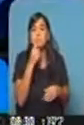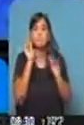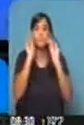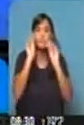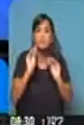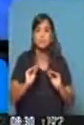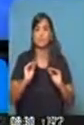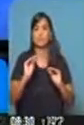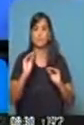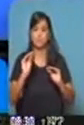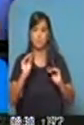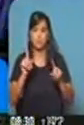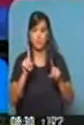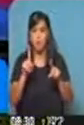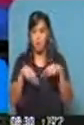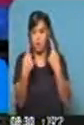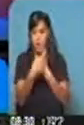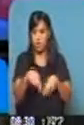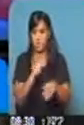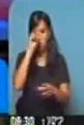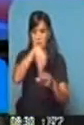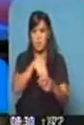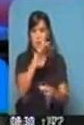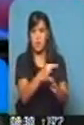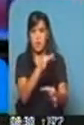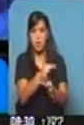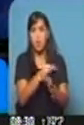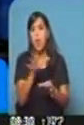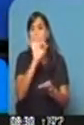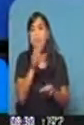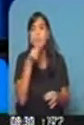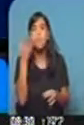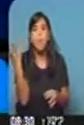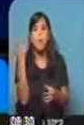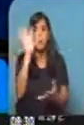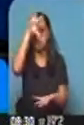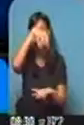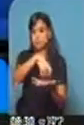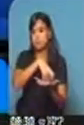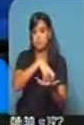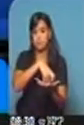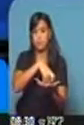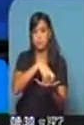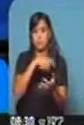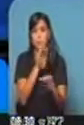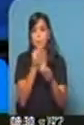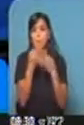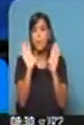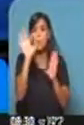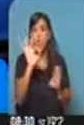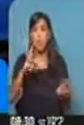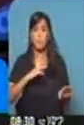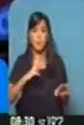en sus inmuebles 'www inmuebles destinados al servicio de educación oa cualquiera de las instalaciones de un establecimiento educativo público o